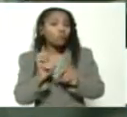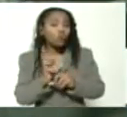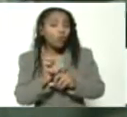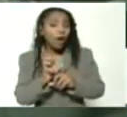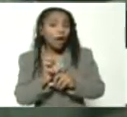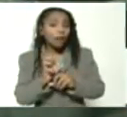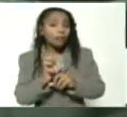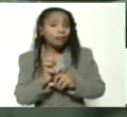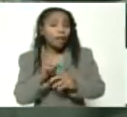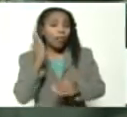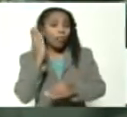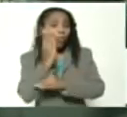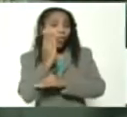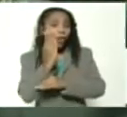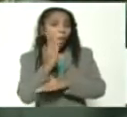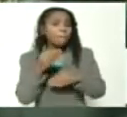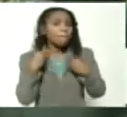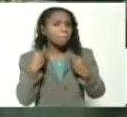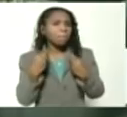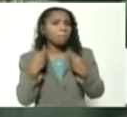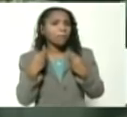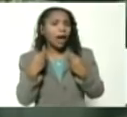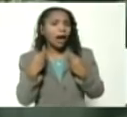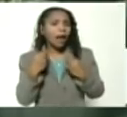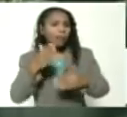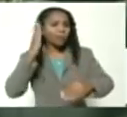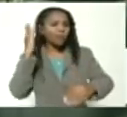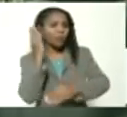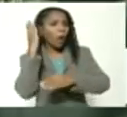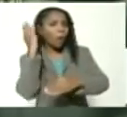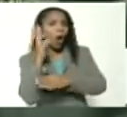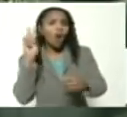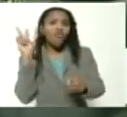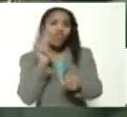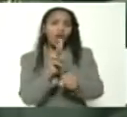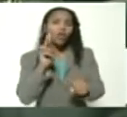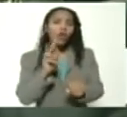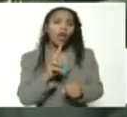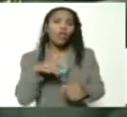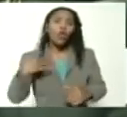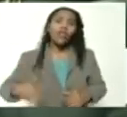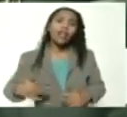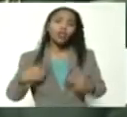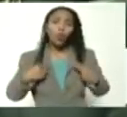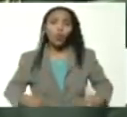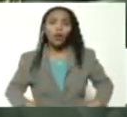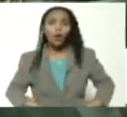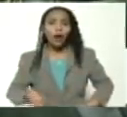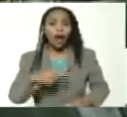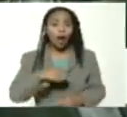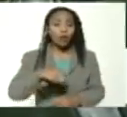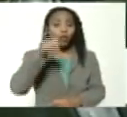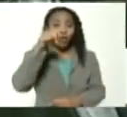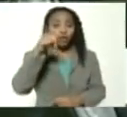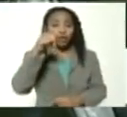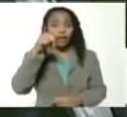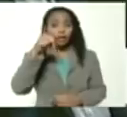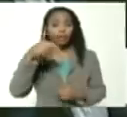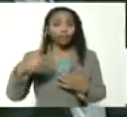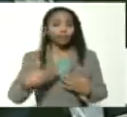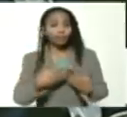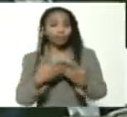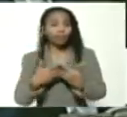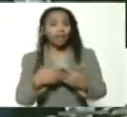impunidad para castigar a los violadores de derechos humanos era el norte. Era la